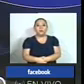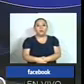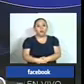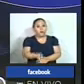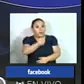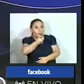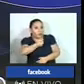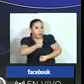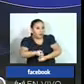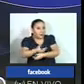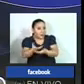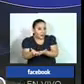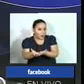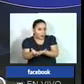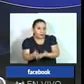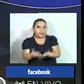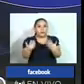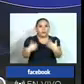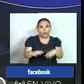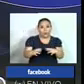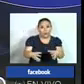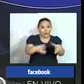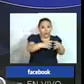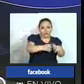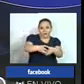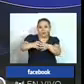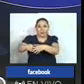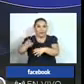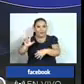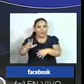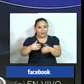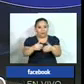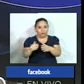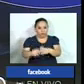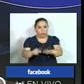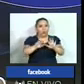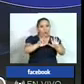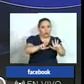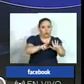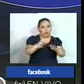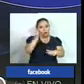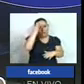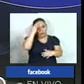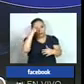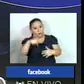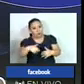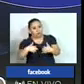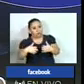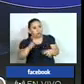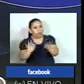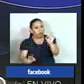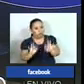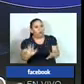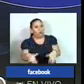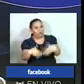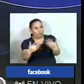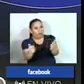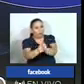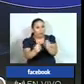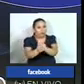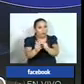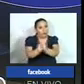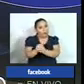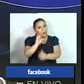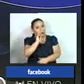También comentarles que 8 dirigentes de 3 sindicatos del órgano judicial conocieron hoy oficialmente los delitos que la Fiscalía les